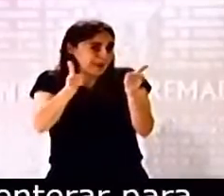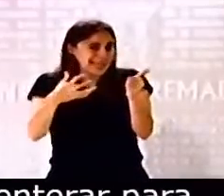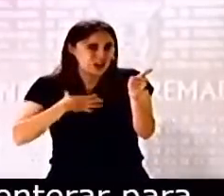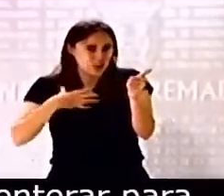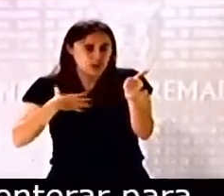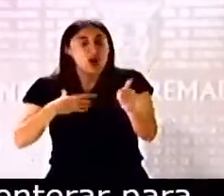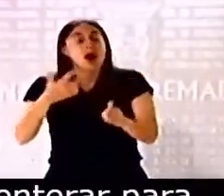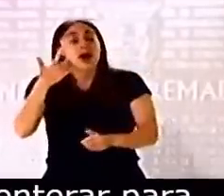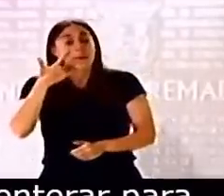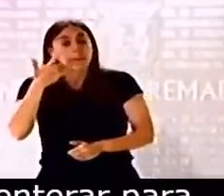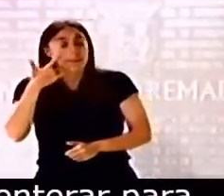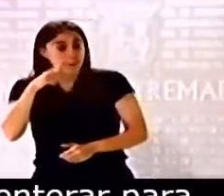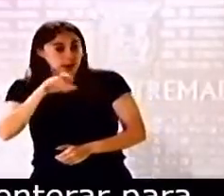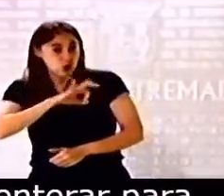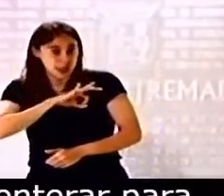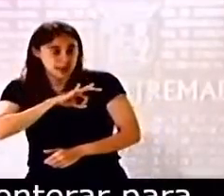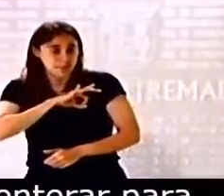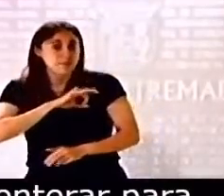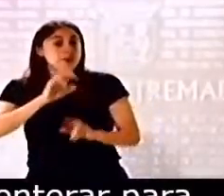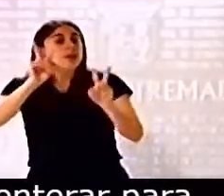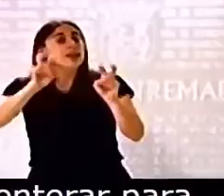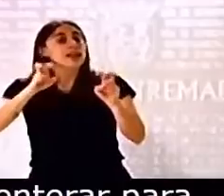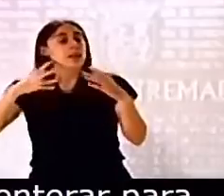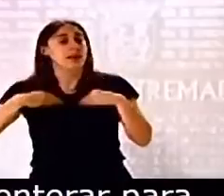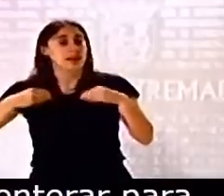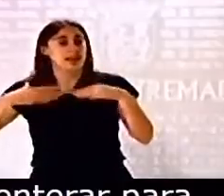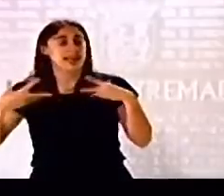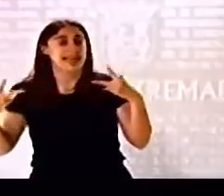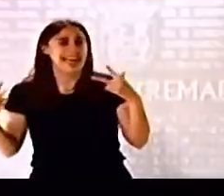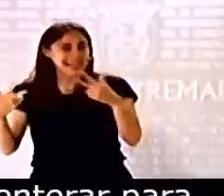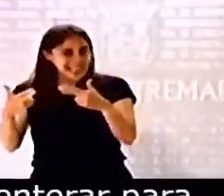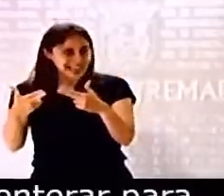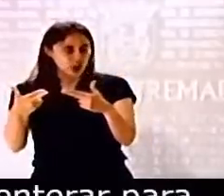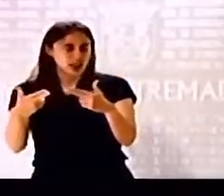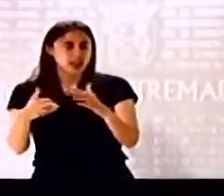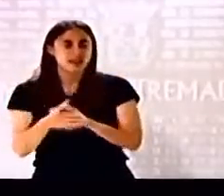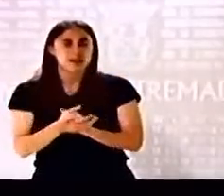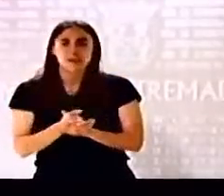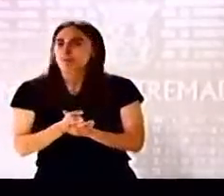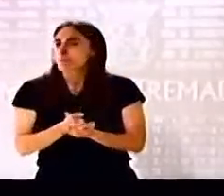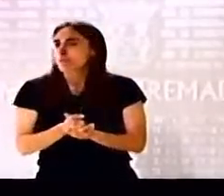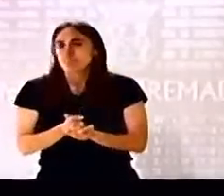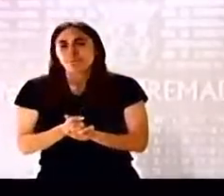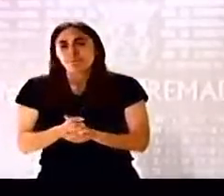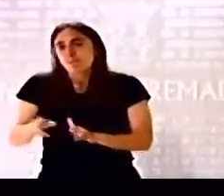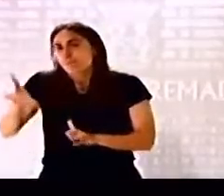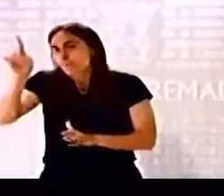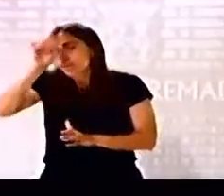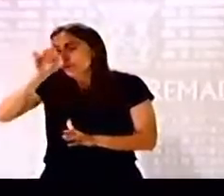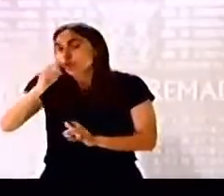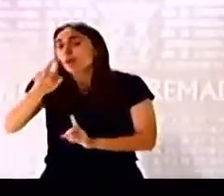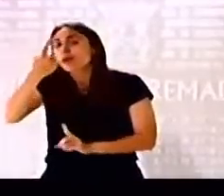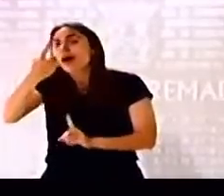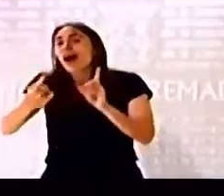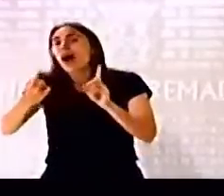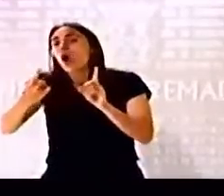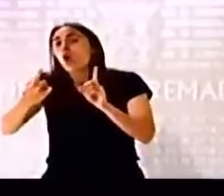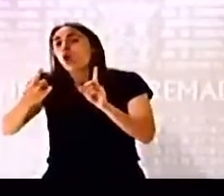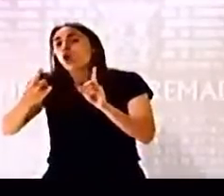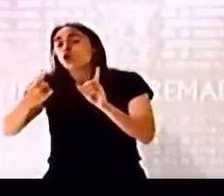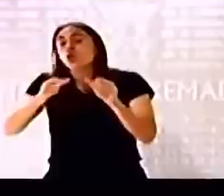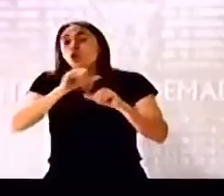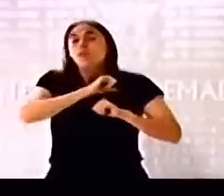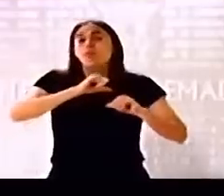usted, con respecto al tema de los esquiladores, desconocemos si algún esquilador se ha podido ir a